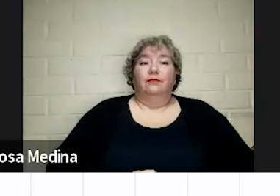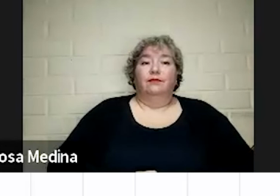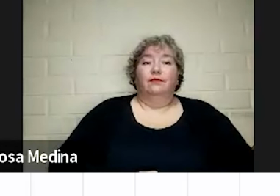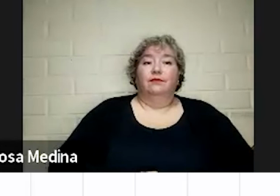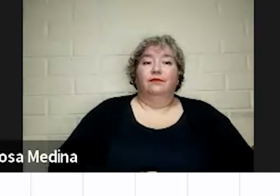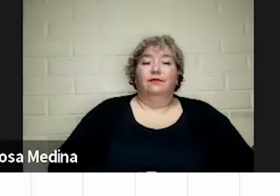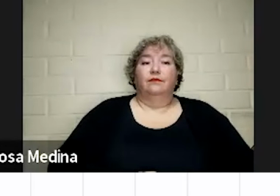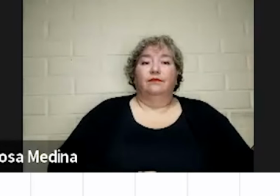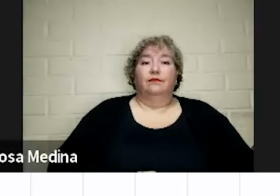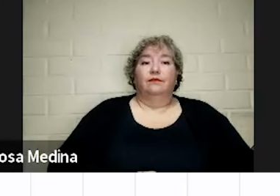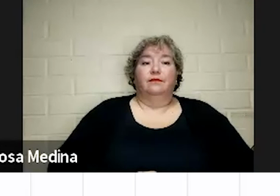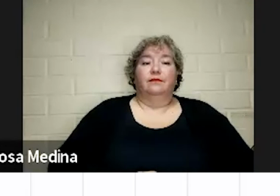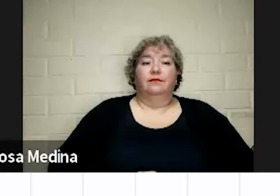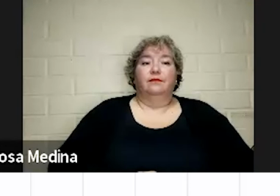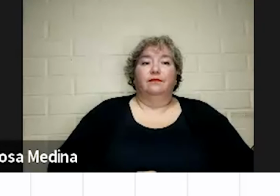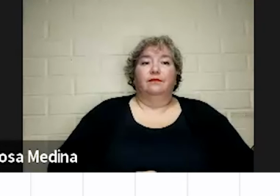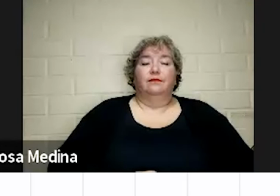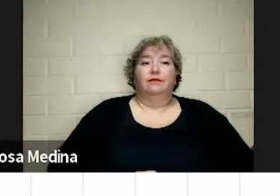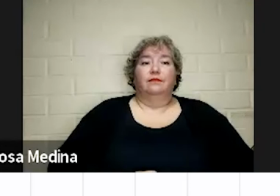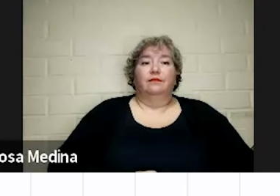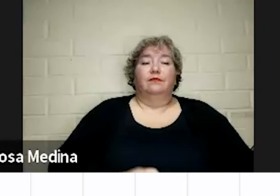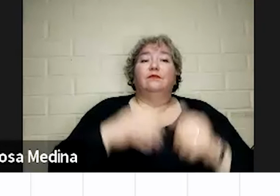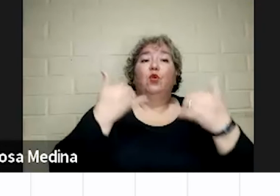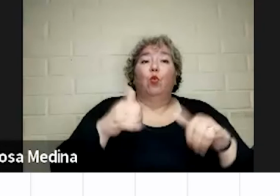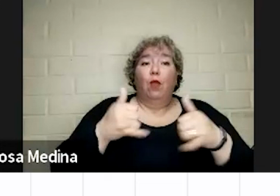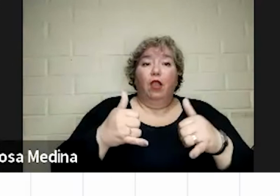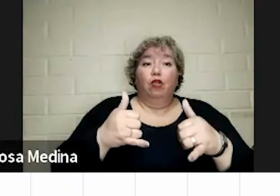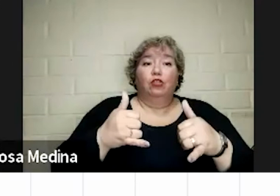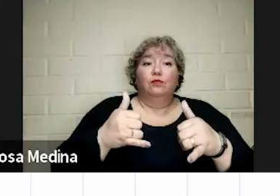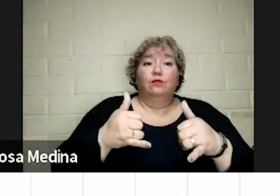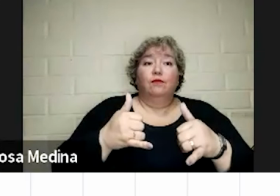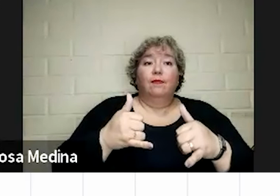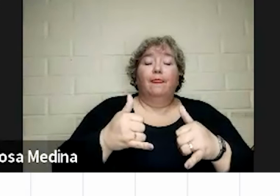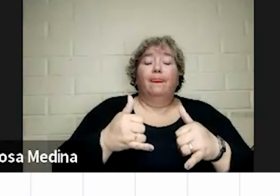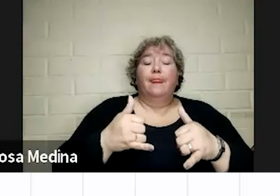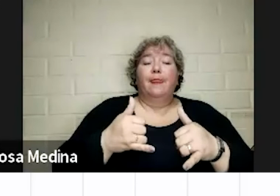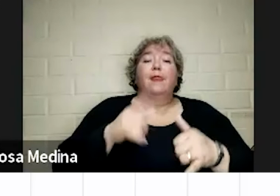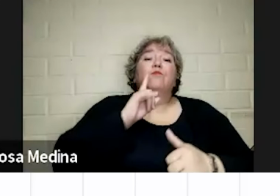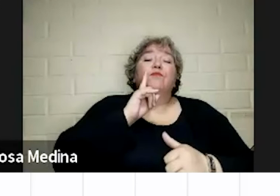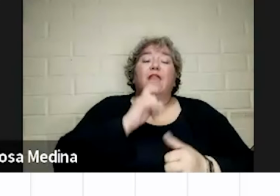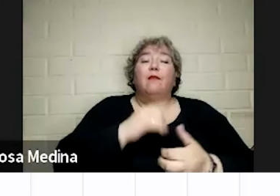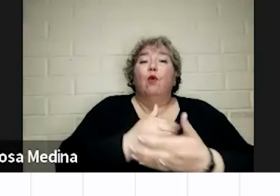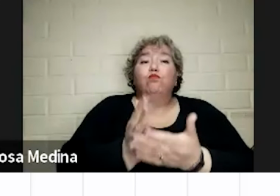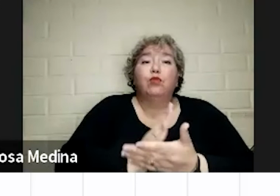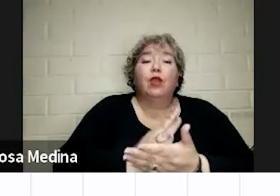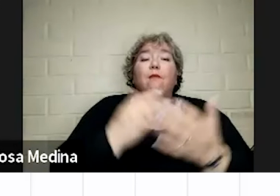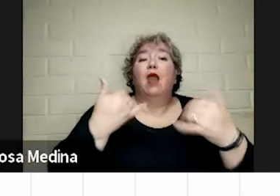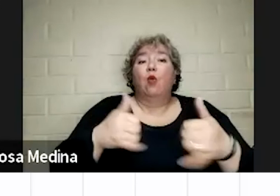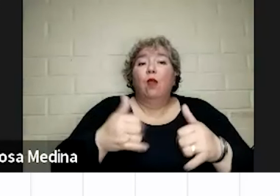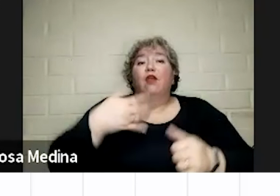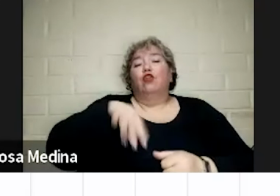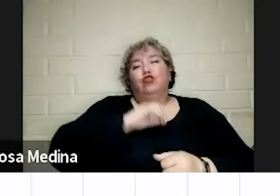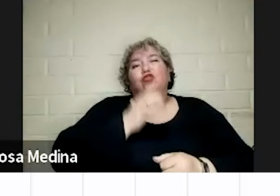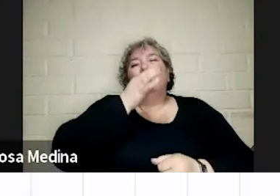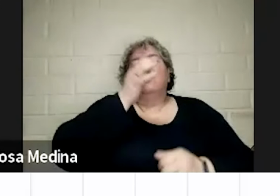Ay, se me quedó. Bueno, juegos, ya lo que les decía, nosotros tenemos programa de juegos que hemos también escrito artículos,